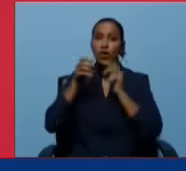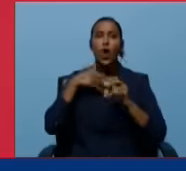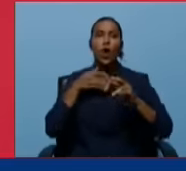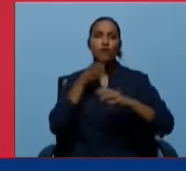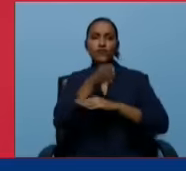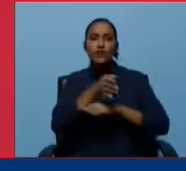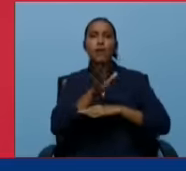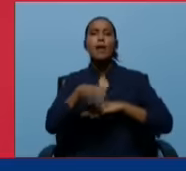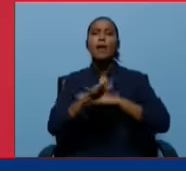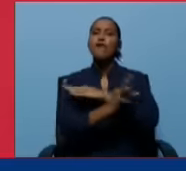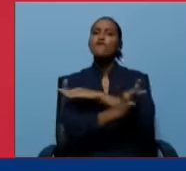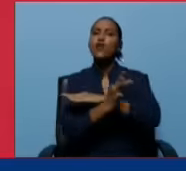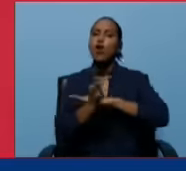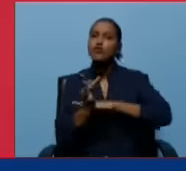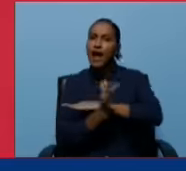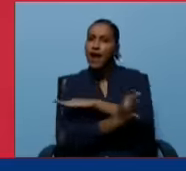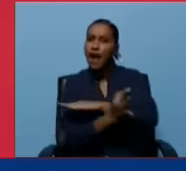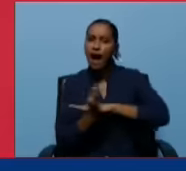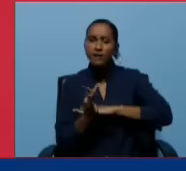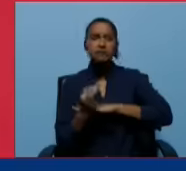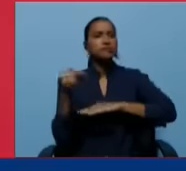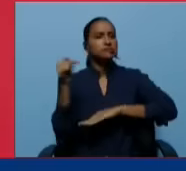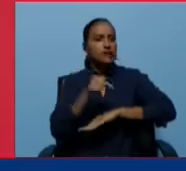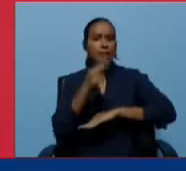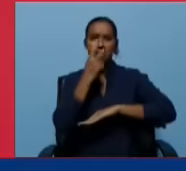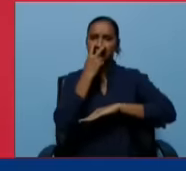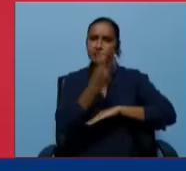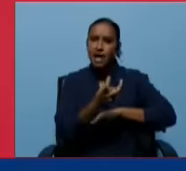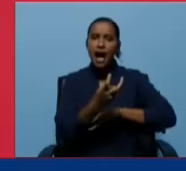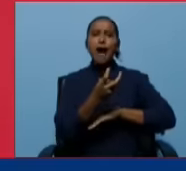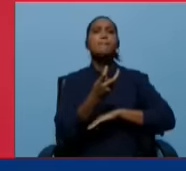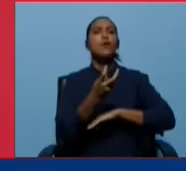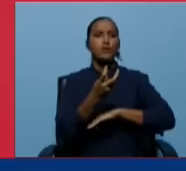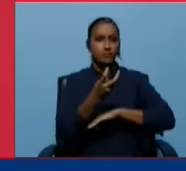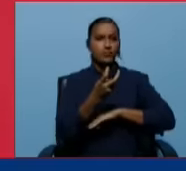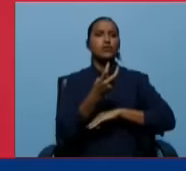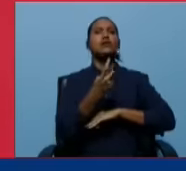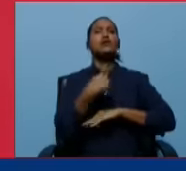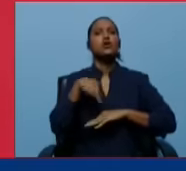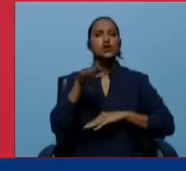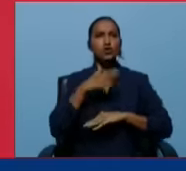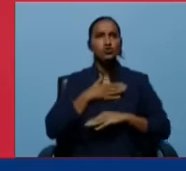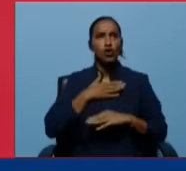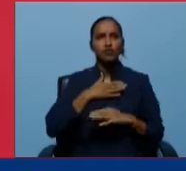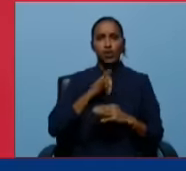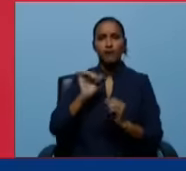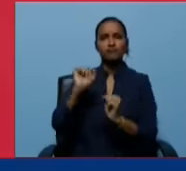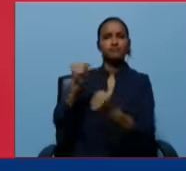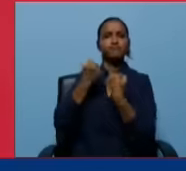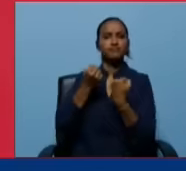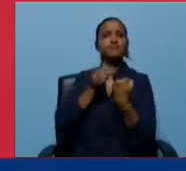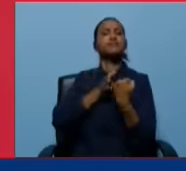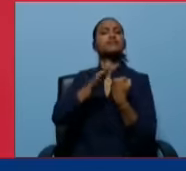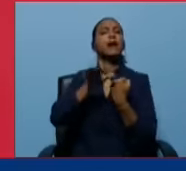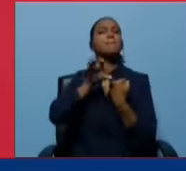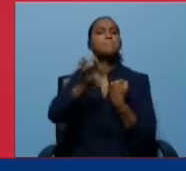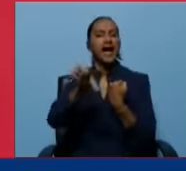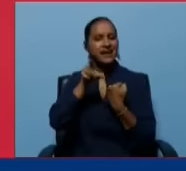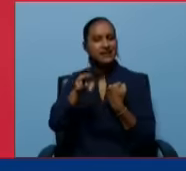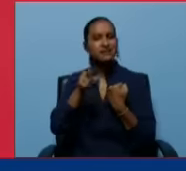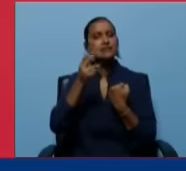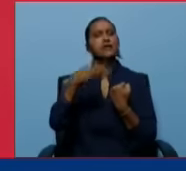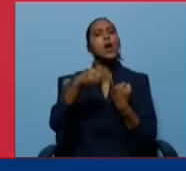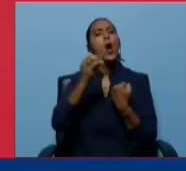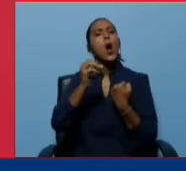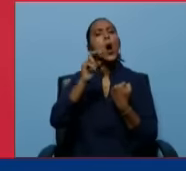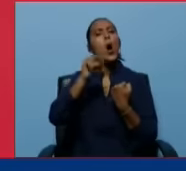nos fuimos para la frontera. Y en la frontera tratamos de pasar a Honduras y no lo impidieron. Un día tratamos de llegar